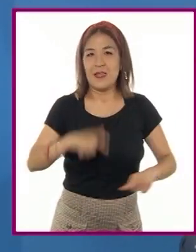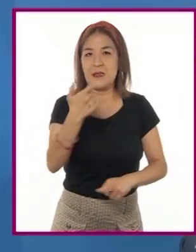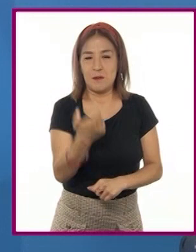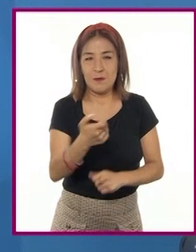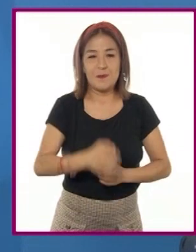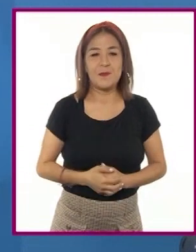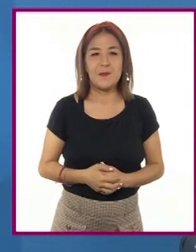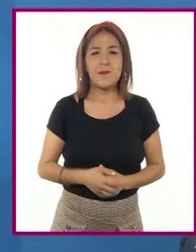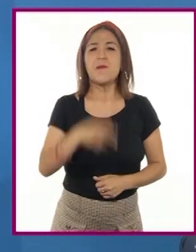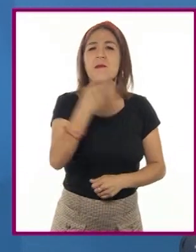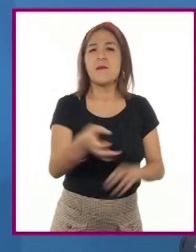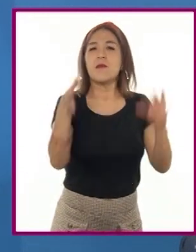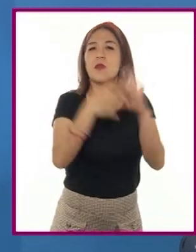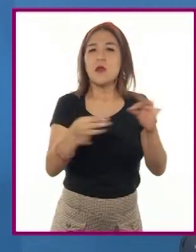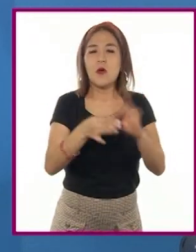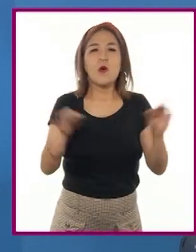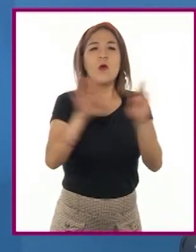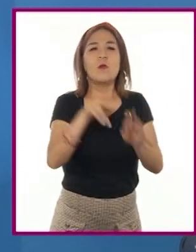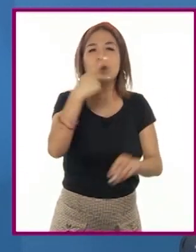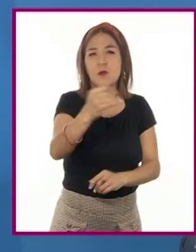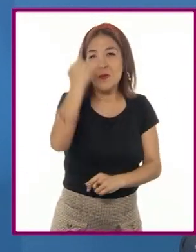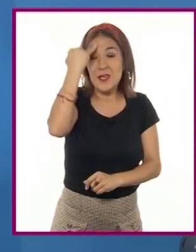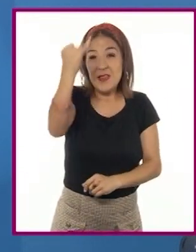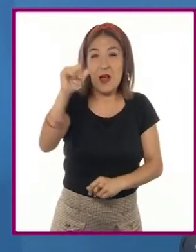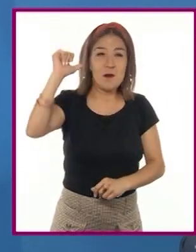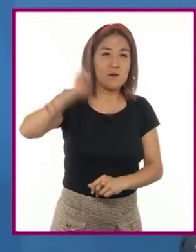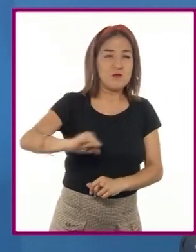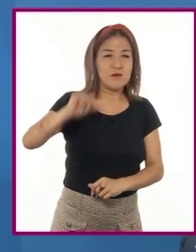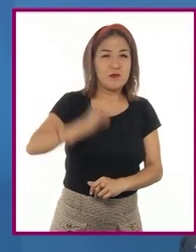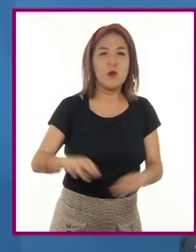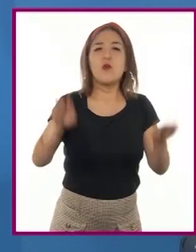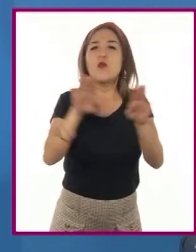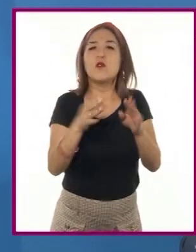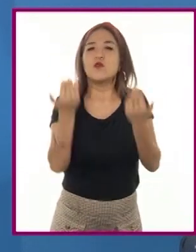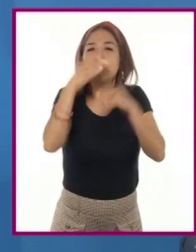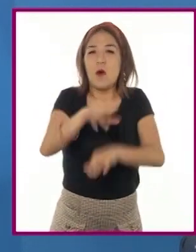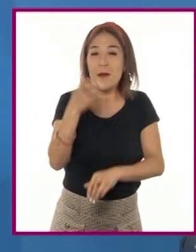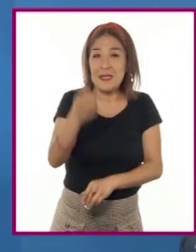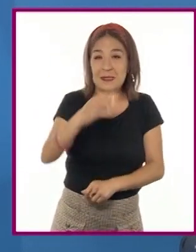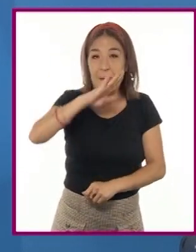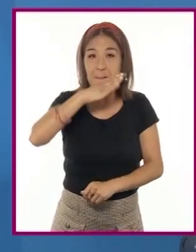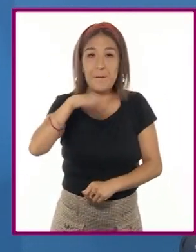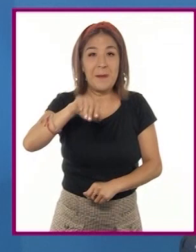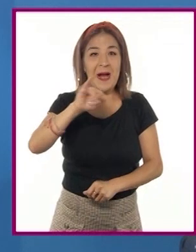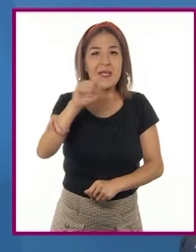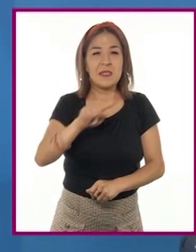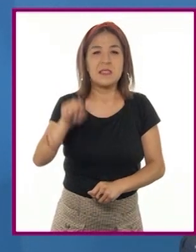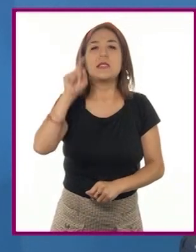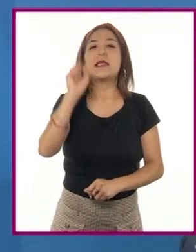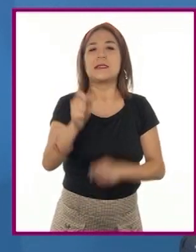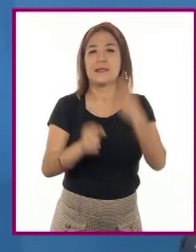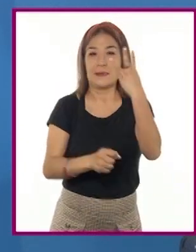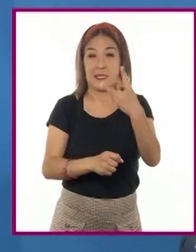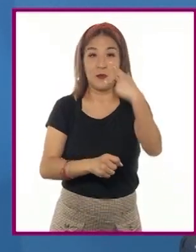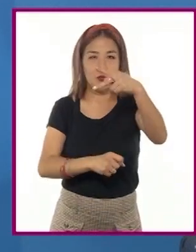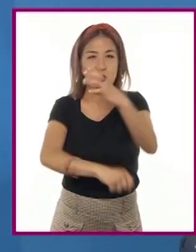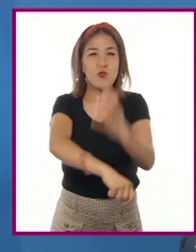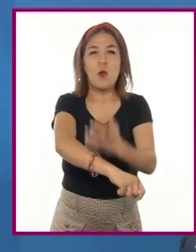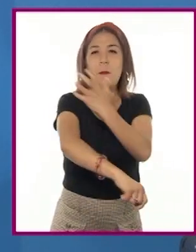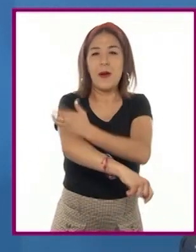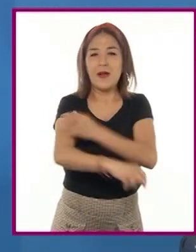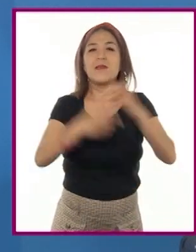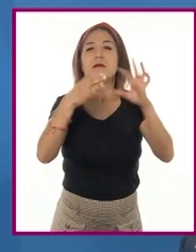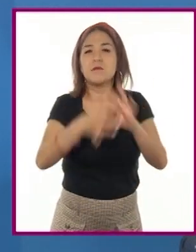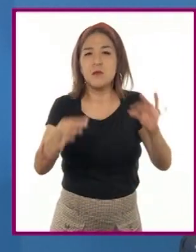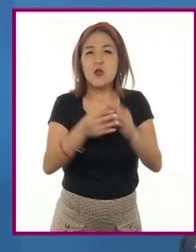aún más en la cosmovisión que los mesoamericanos tenían con respecto al maíz, 3 de sus compañeros de grado les compartirán otros